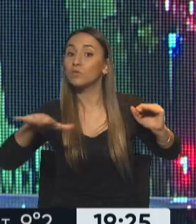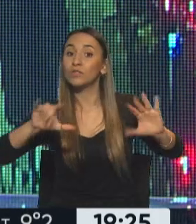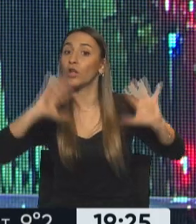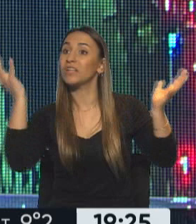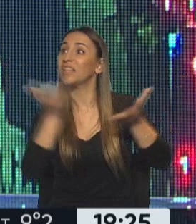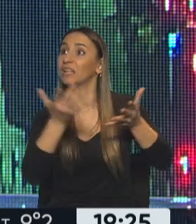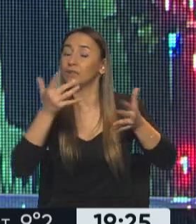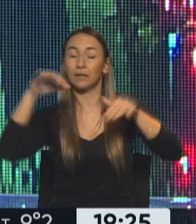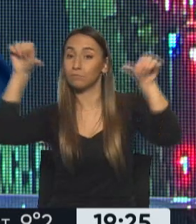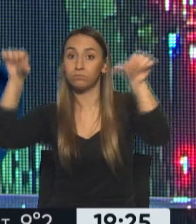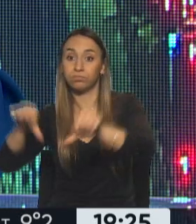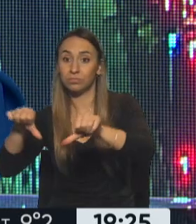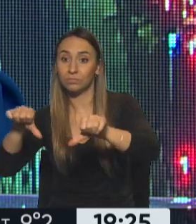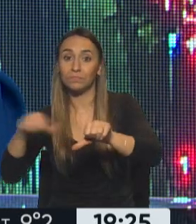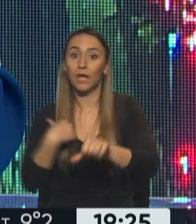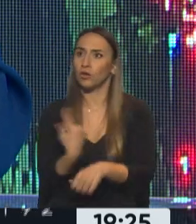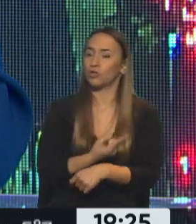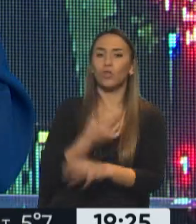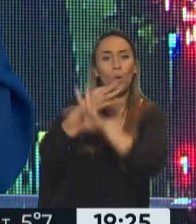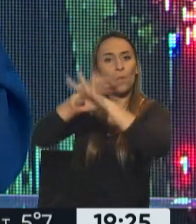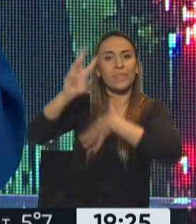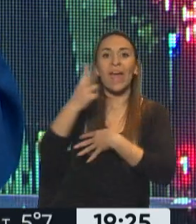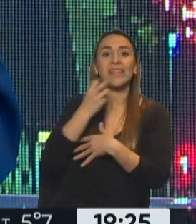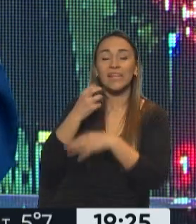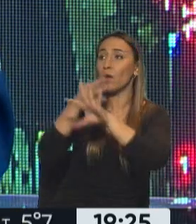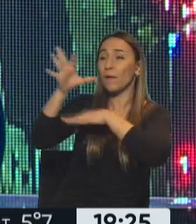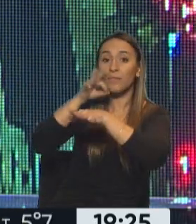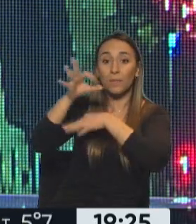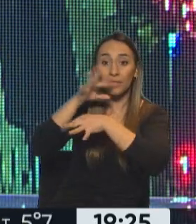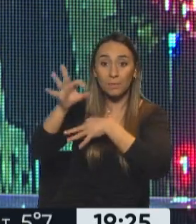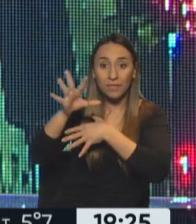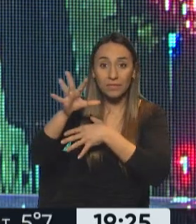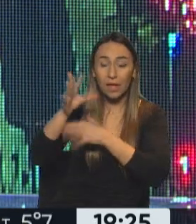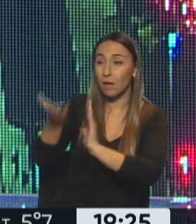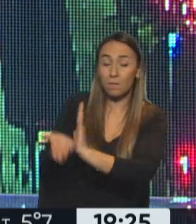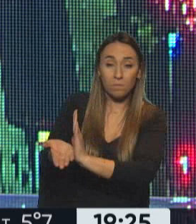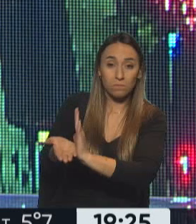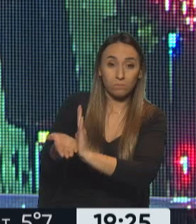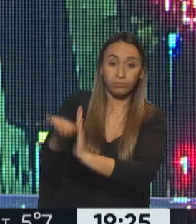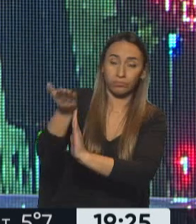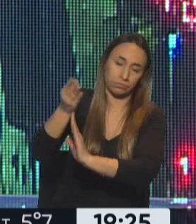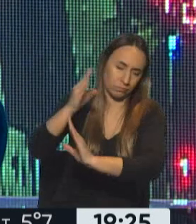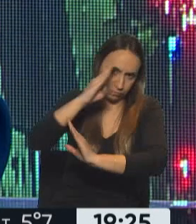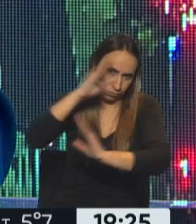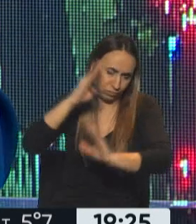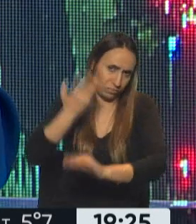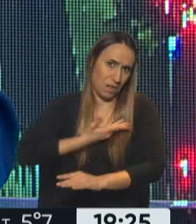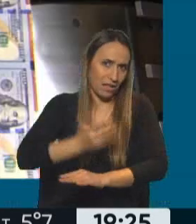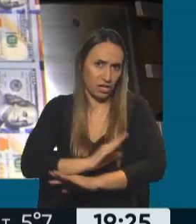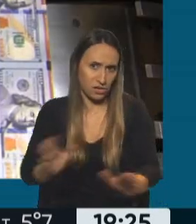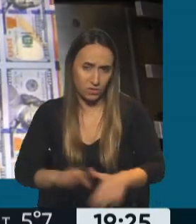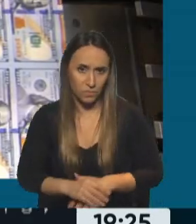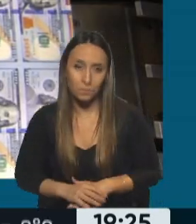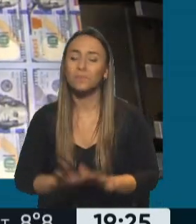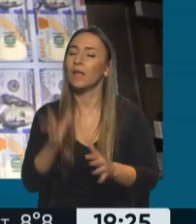que importábamos estaba a $8 el millón de BTU, se fue a 40 y a 60. Te destrozó. Además, perdón, Vasco, te agrego